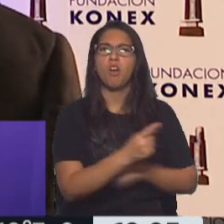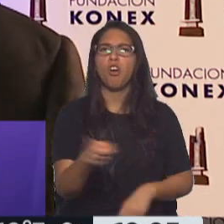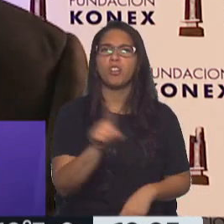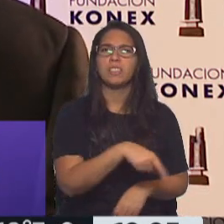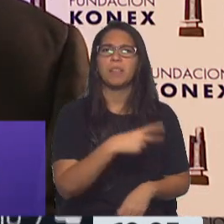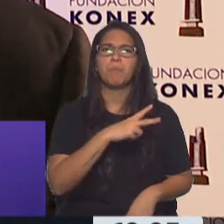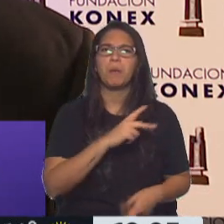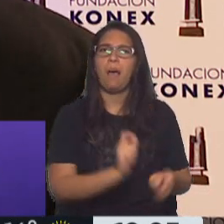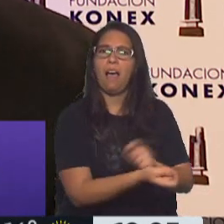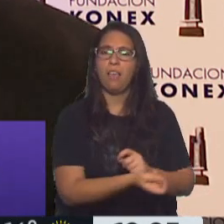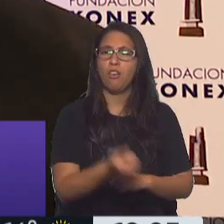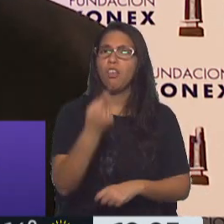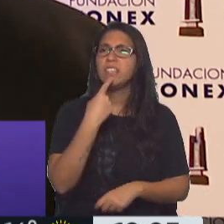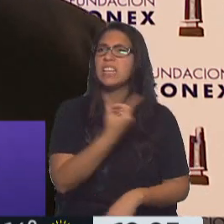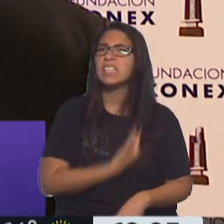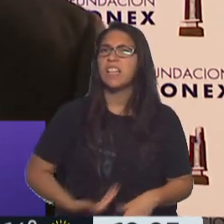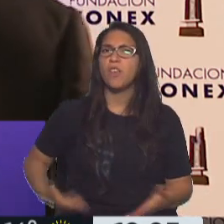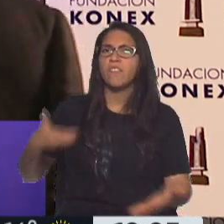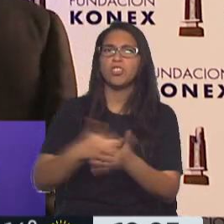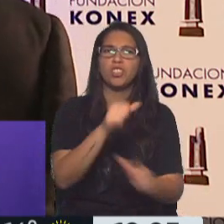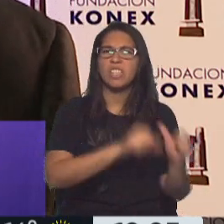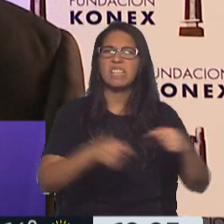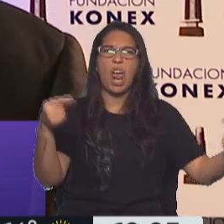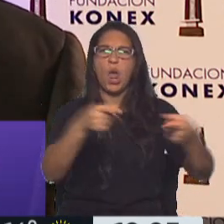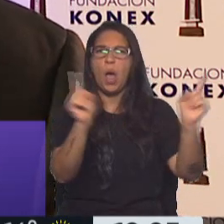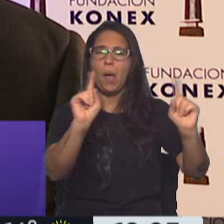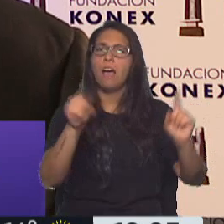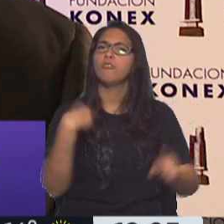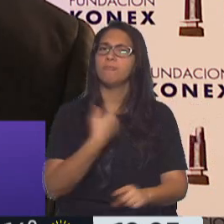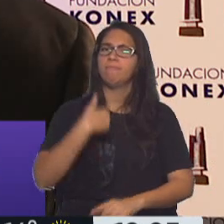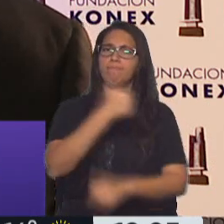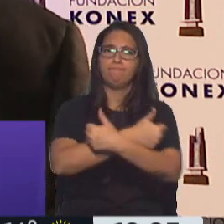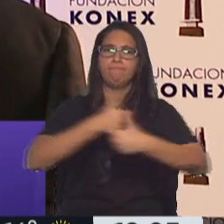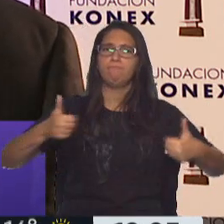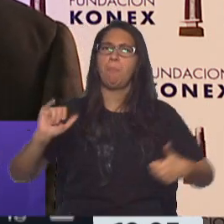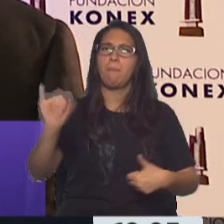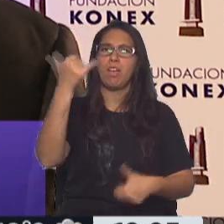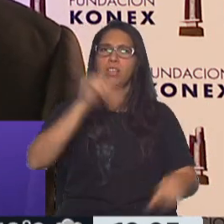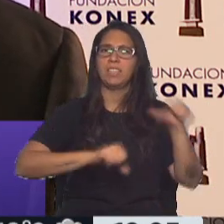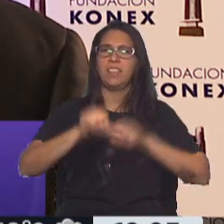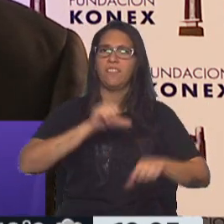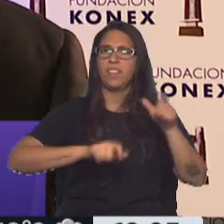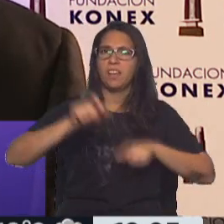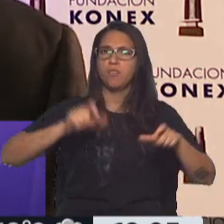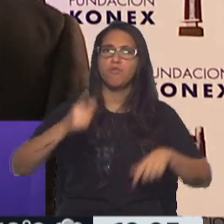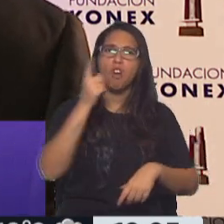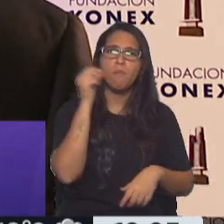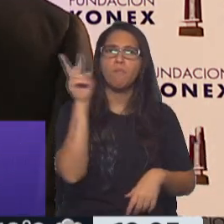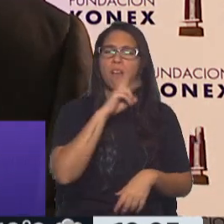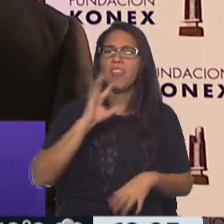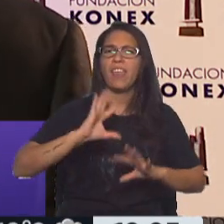en momentos en que se dice que el estado no tiene que invertir en ciencia lo que tenemos acá son los mejores científicos y científicas de la